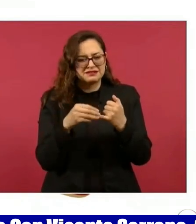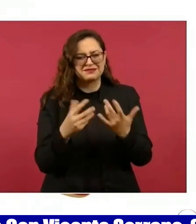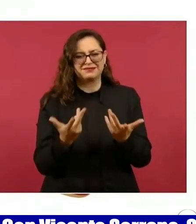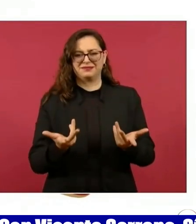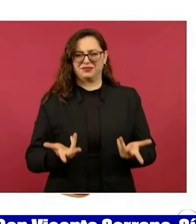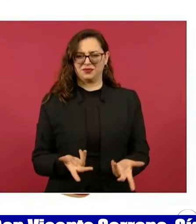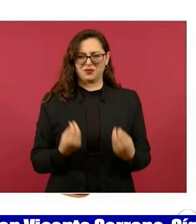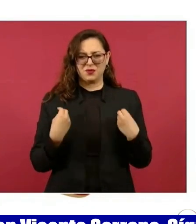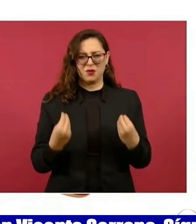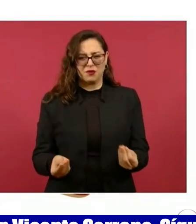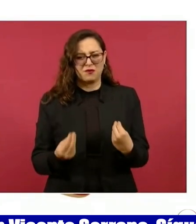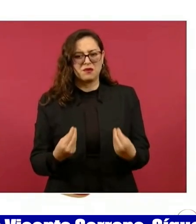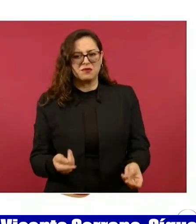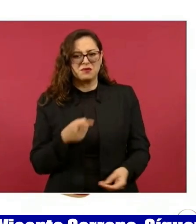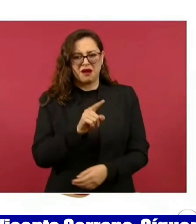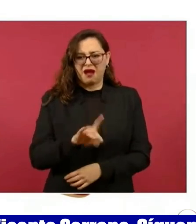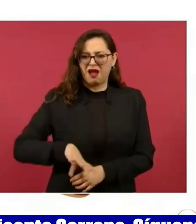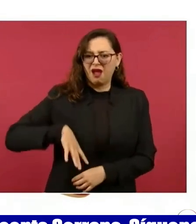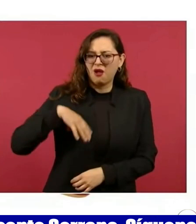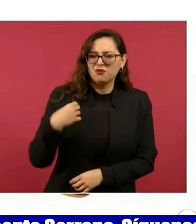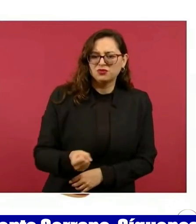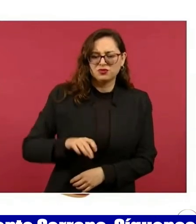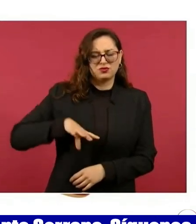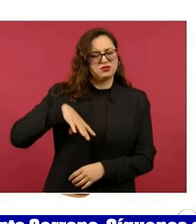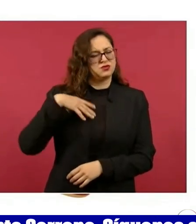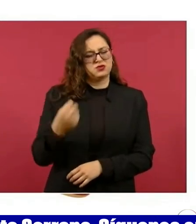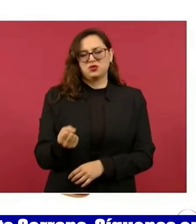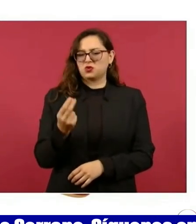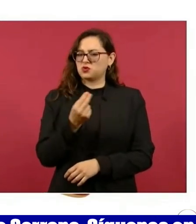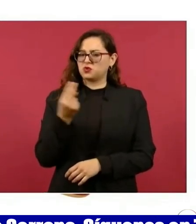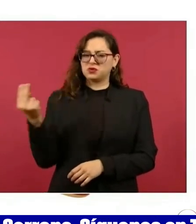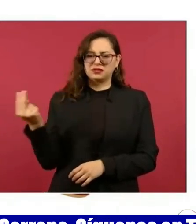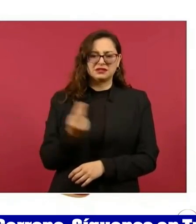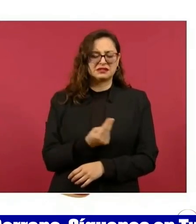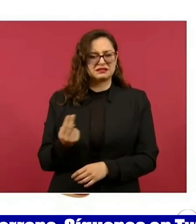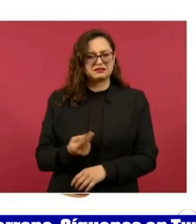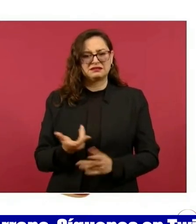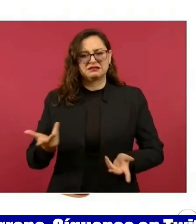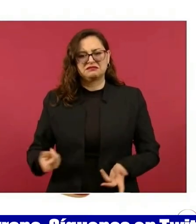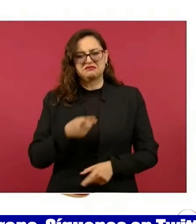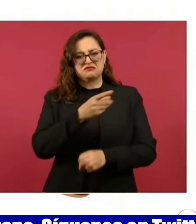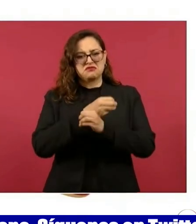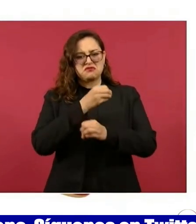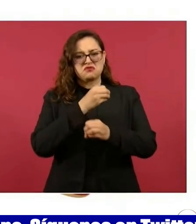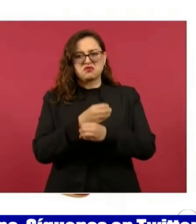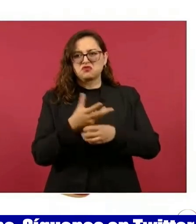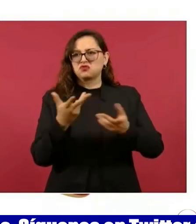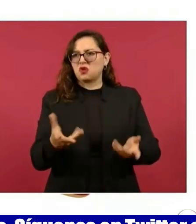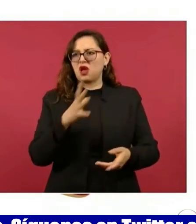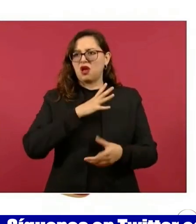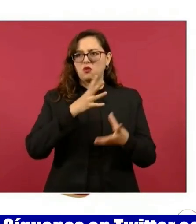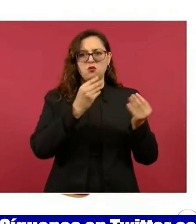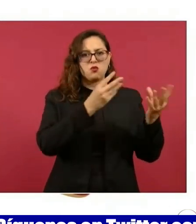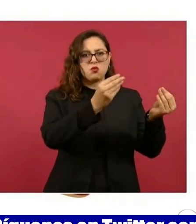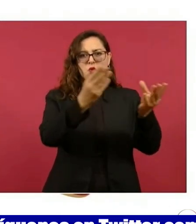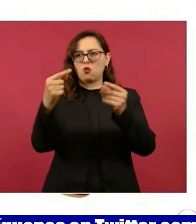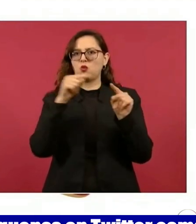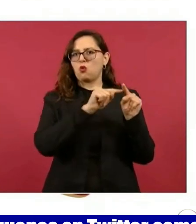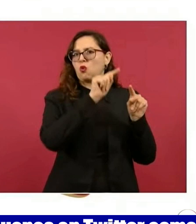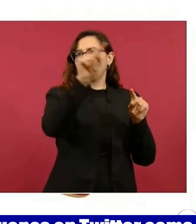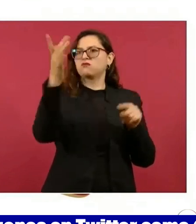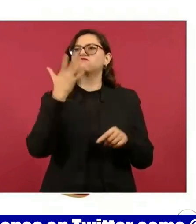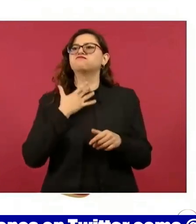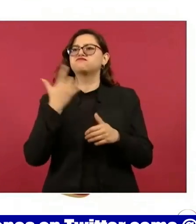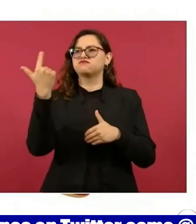haga falta estar abusando así del consumidor. Tienen muchas gasolineras, muchas tiendas como para estarle